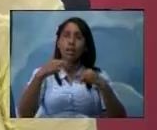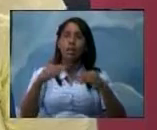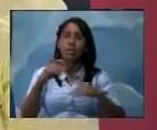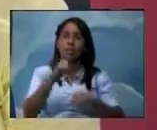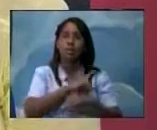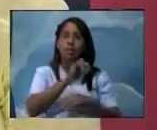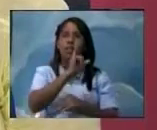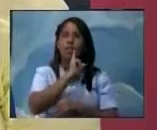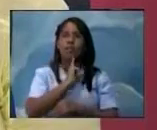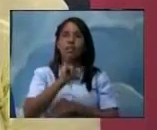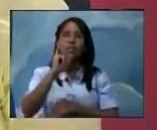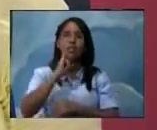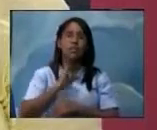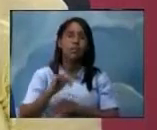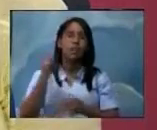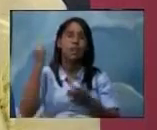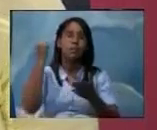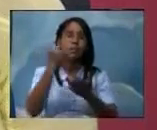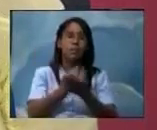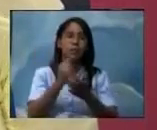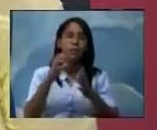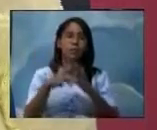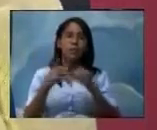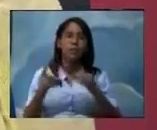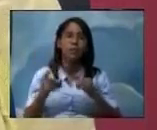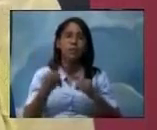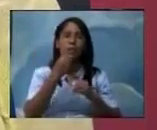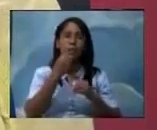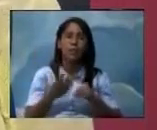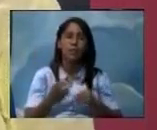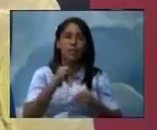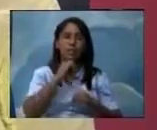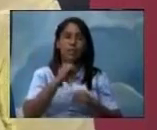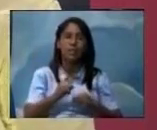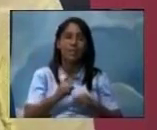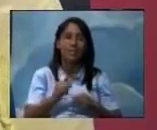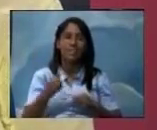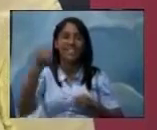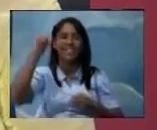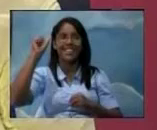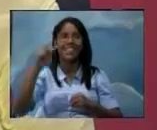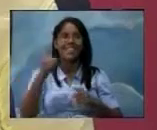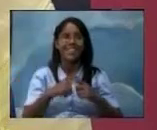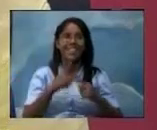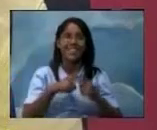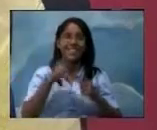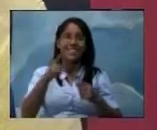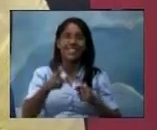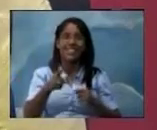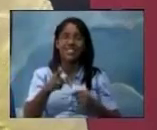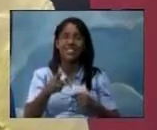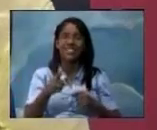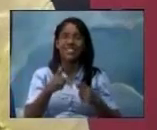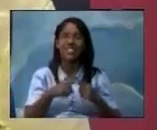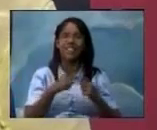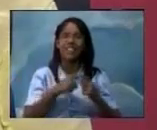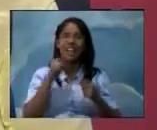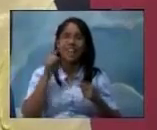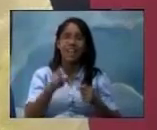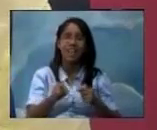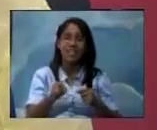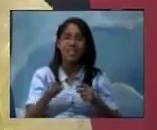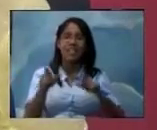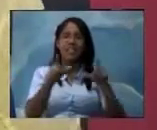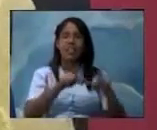capital de Israel. ¿Sabían eso? Ah, bueno, se los recuerdo. Entonces,